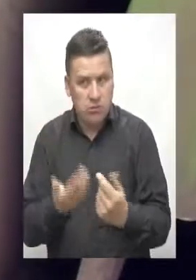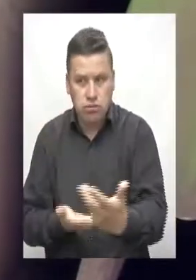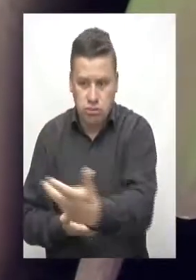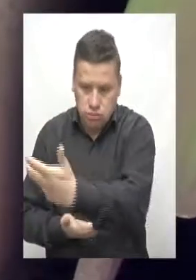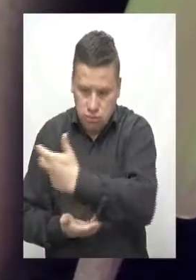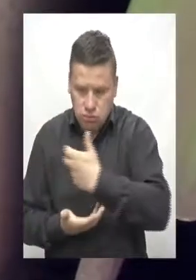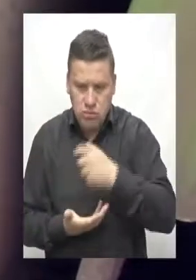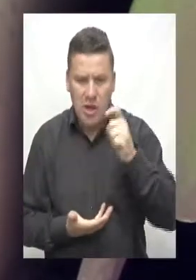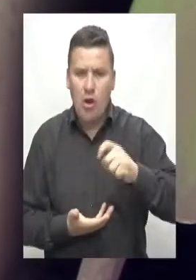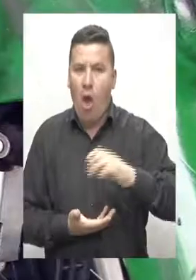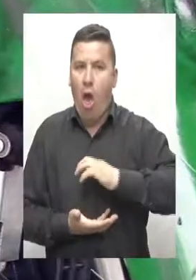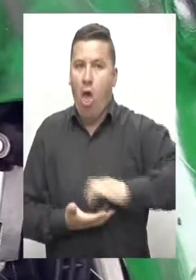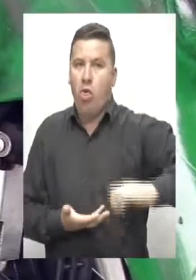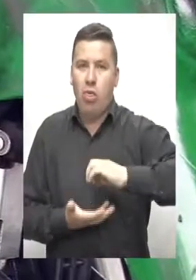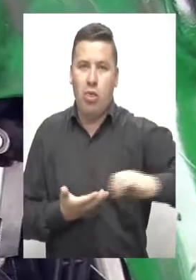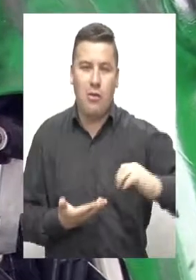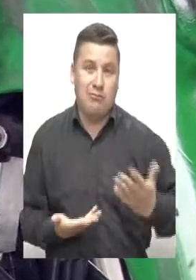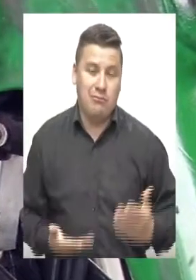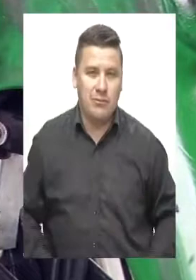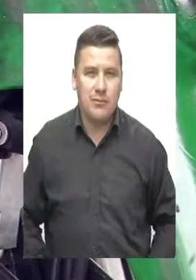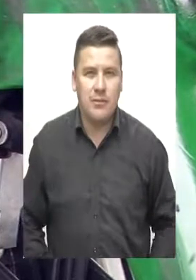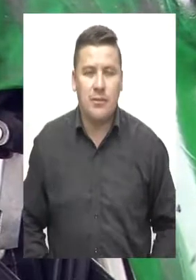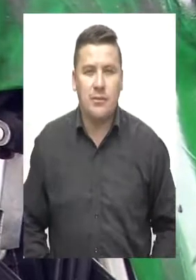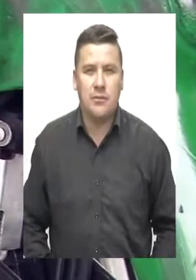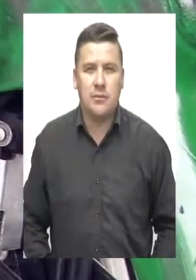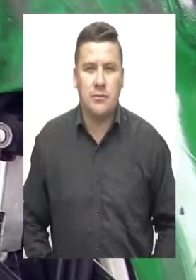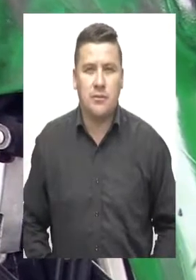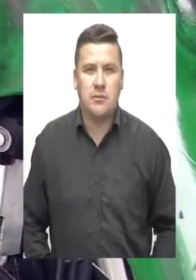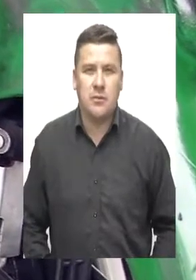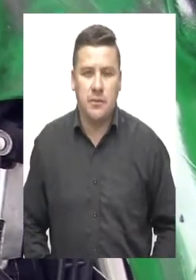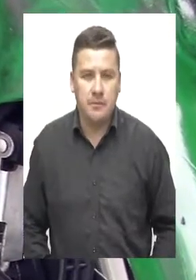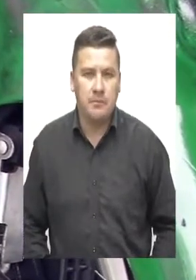podría estar beneficiando a quienes no lo necesitan